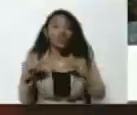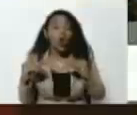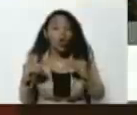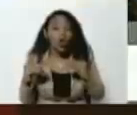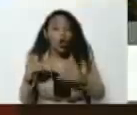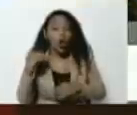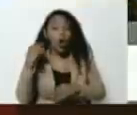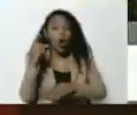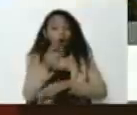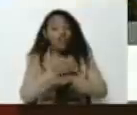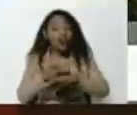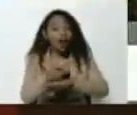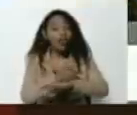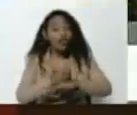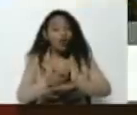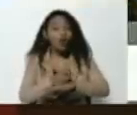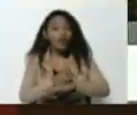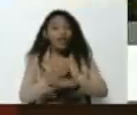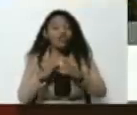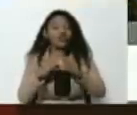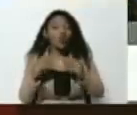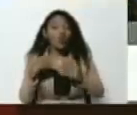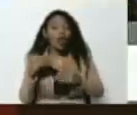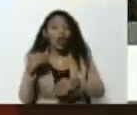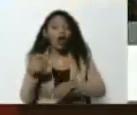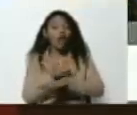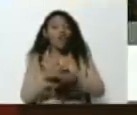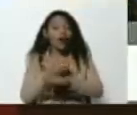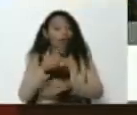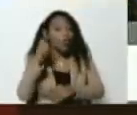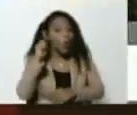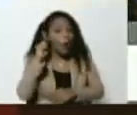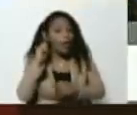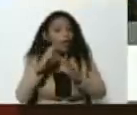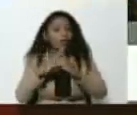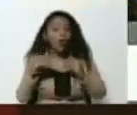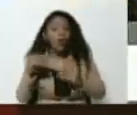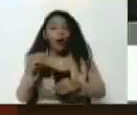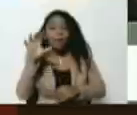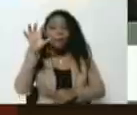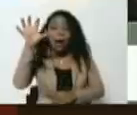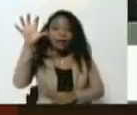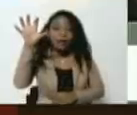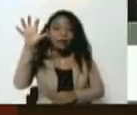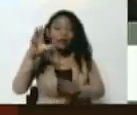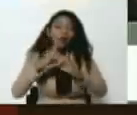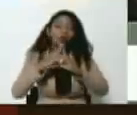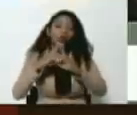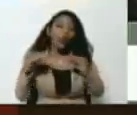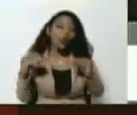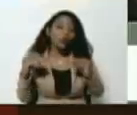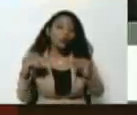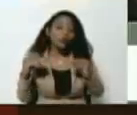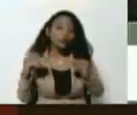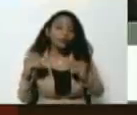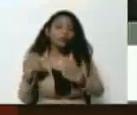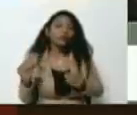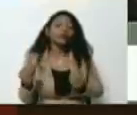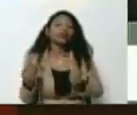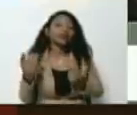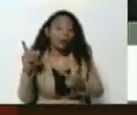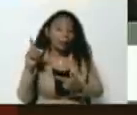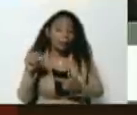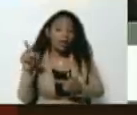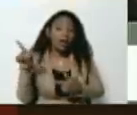Todos los gobernadores y todas las gobernadoras de todo el país, todos, incluyendo los de